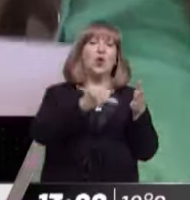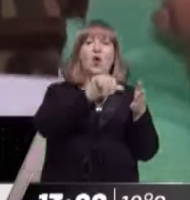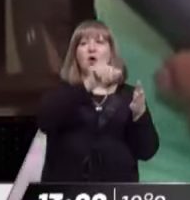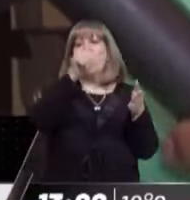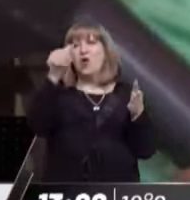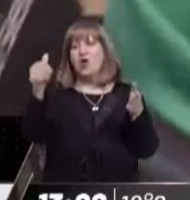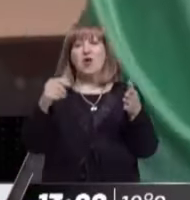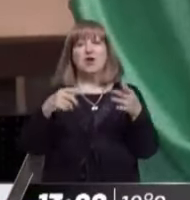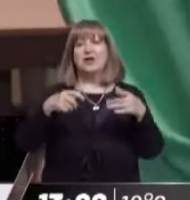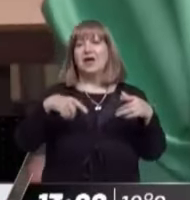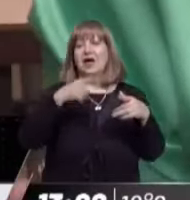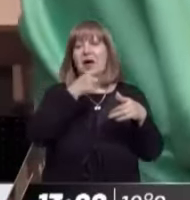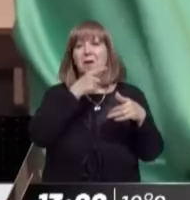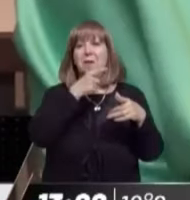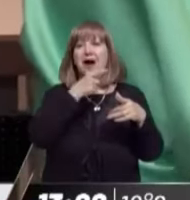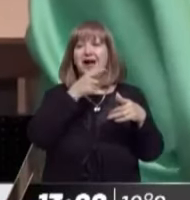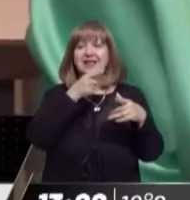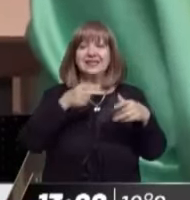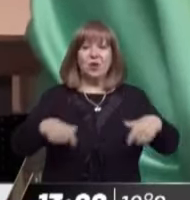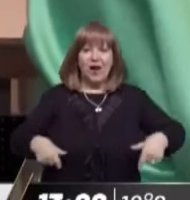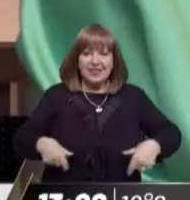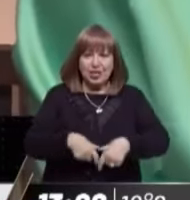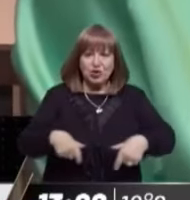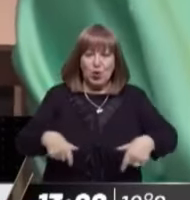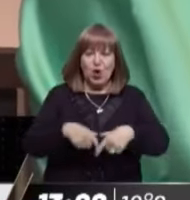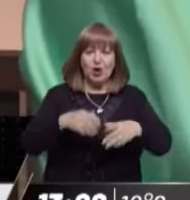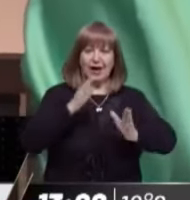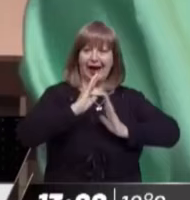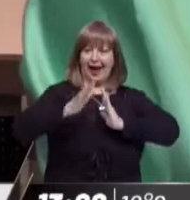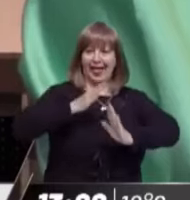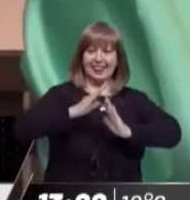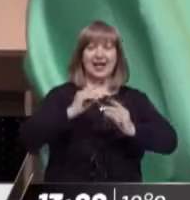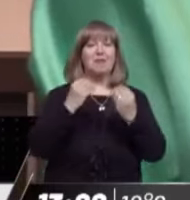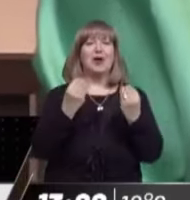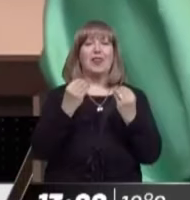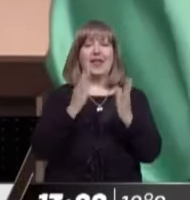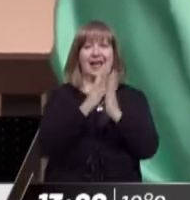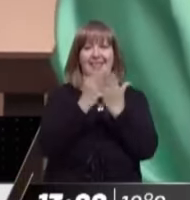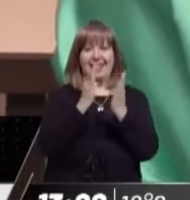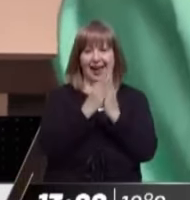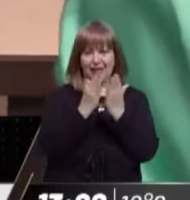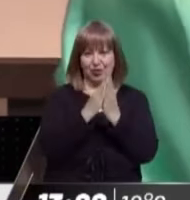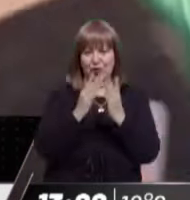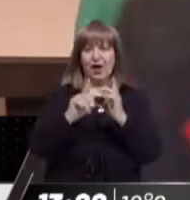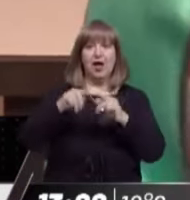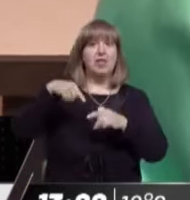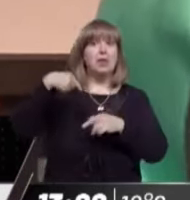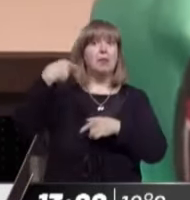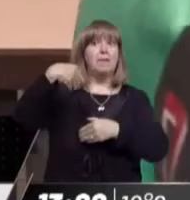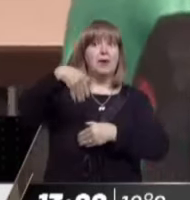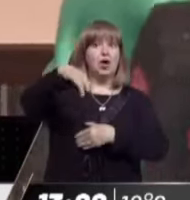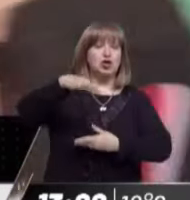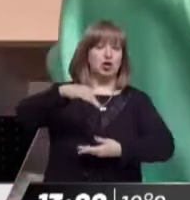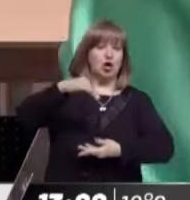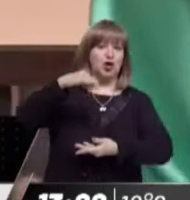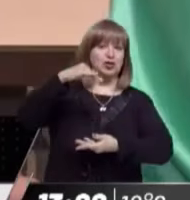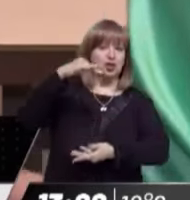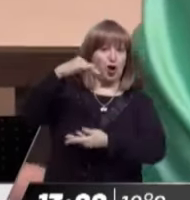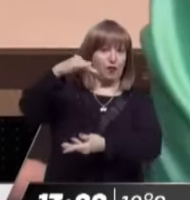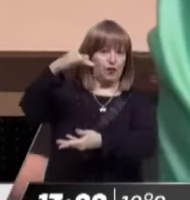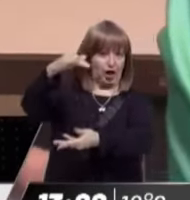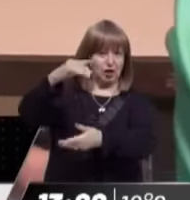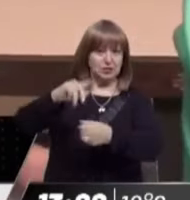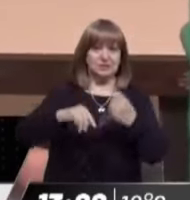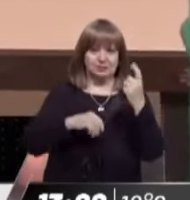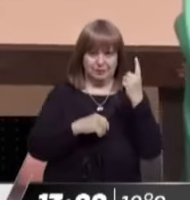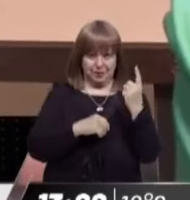los cinturones, sos una karateca de lectura. Ahora podés competir con otros torneos por trofeos. Y ese otro que tenemos ahí, ¿qué